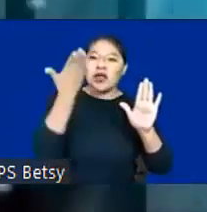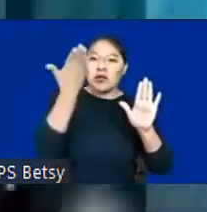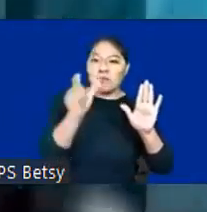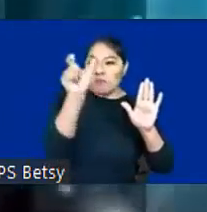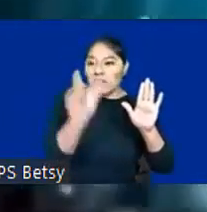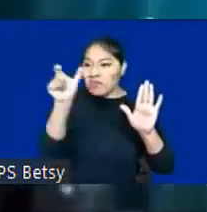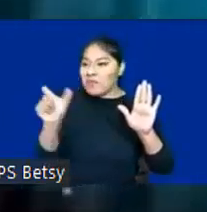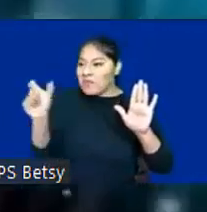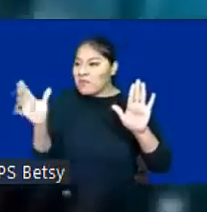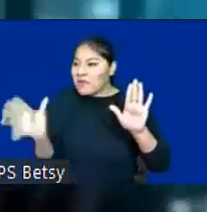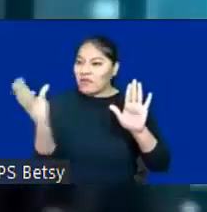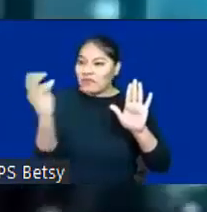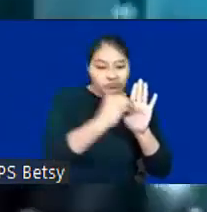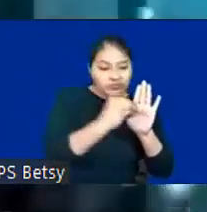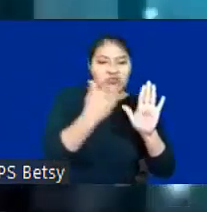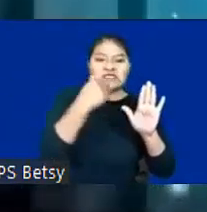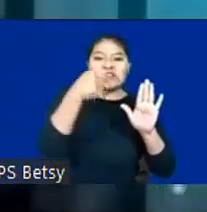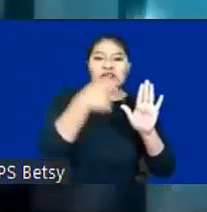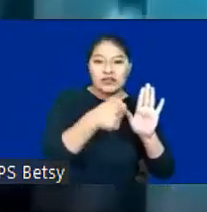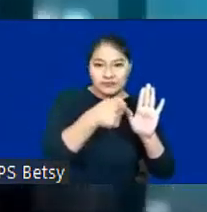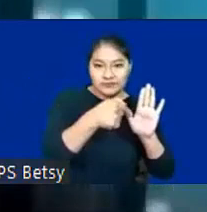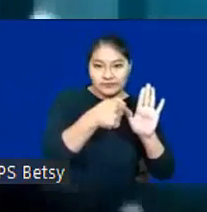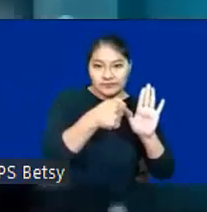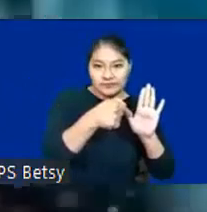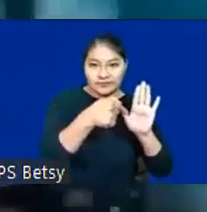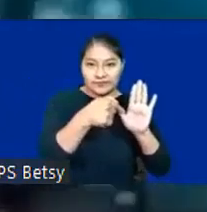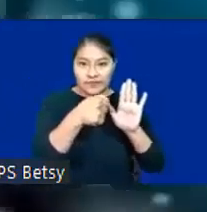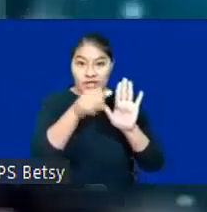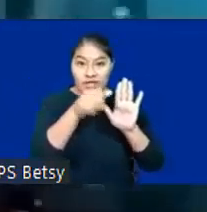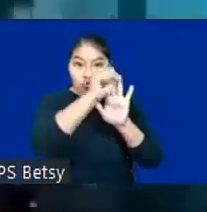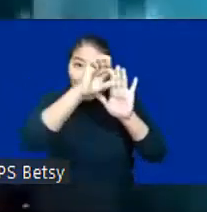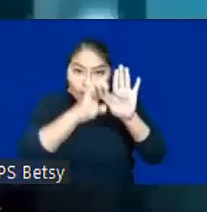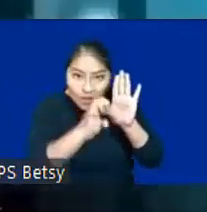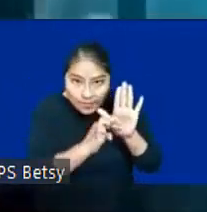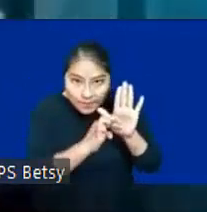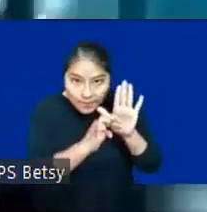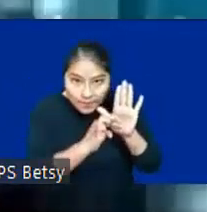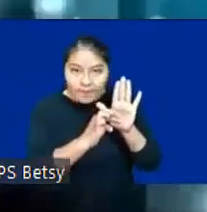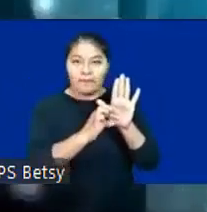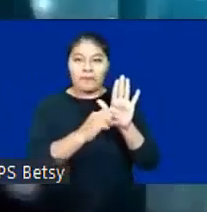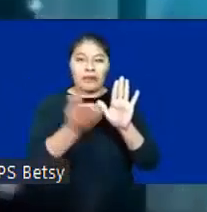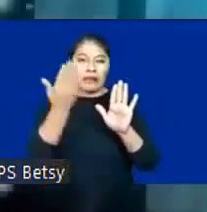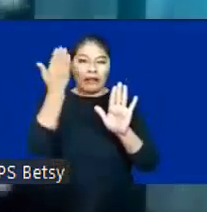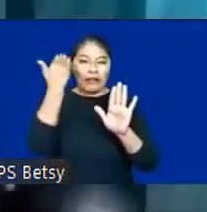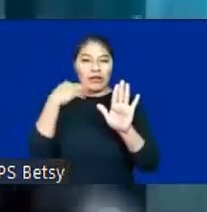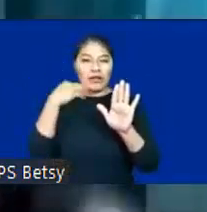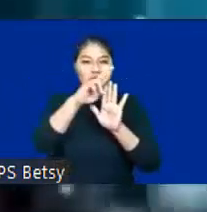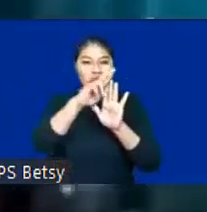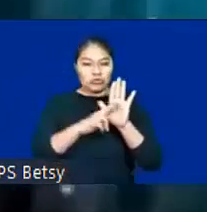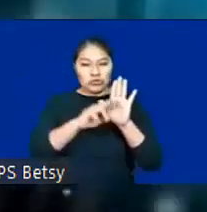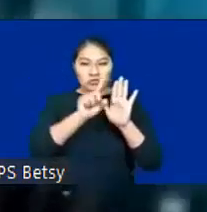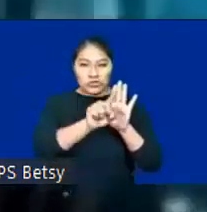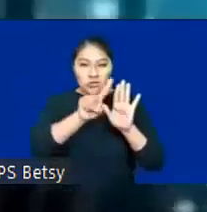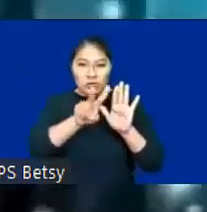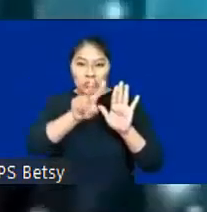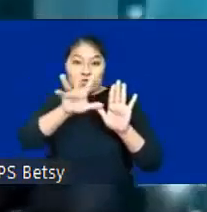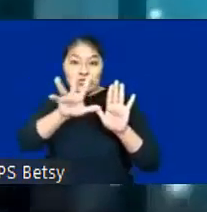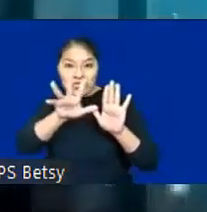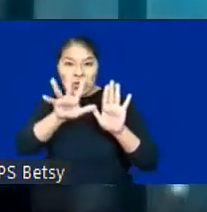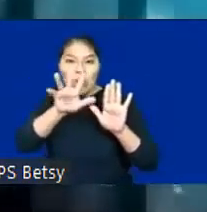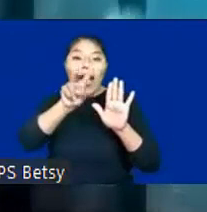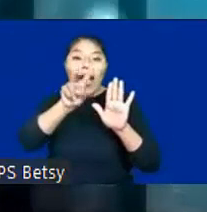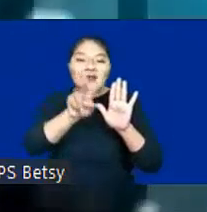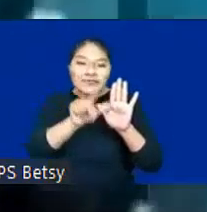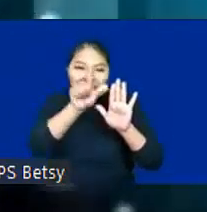En el caso de la SUNAR, mediante la resolución 125 del año pasado, 2020, es una resolución de la Superintendencia